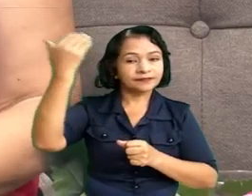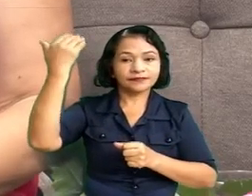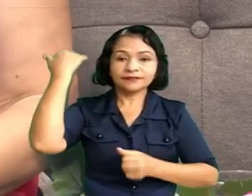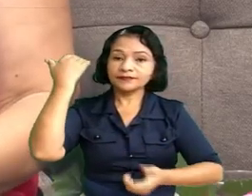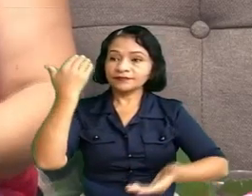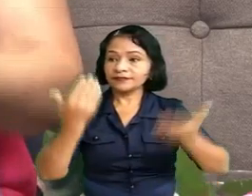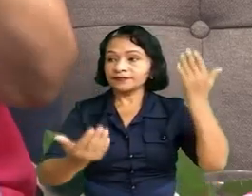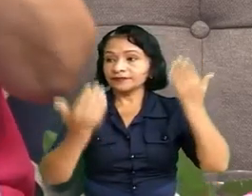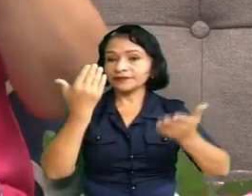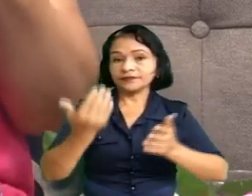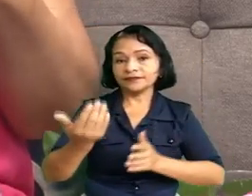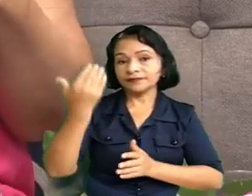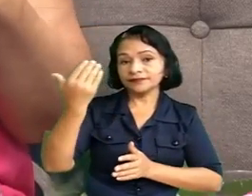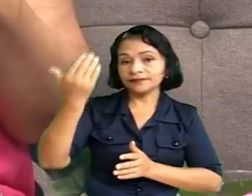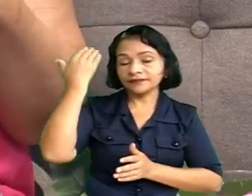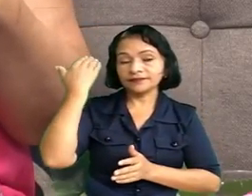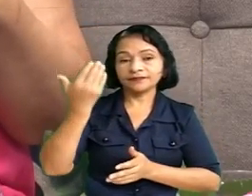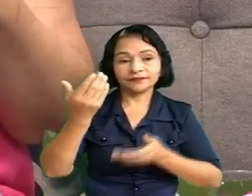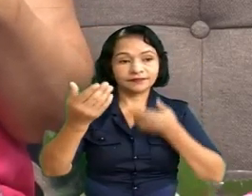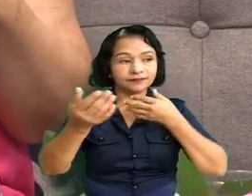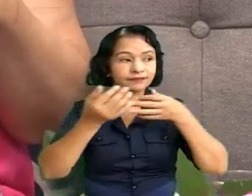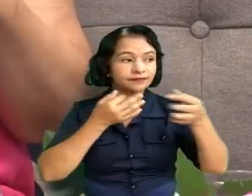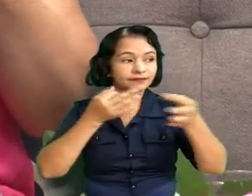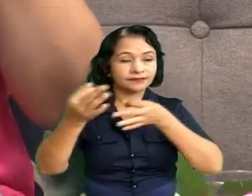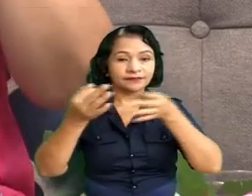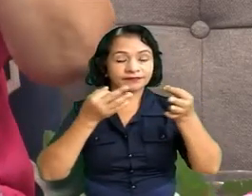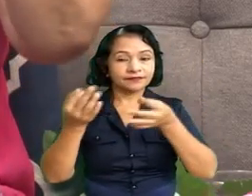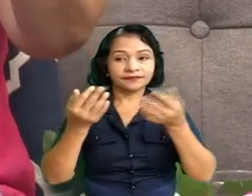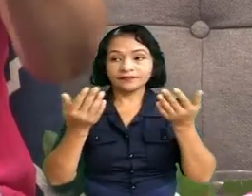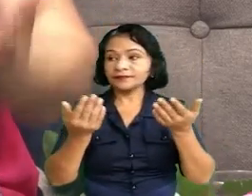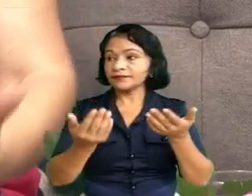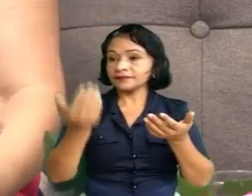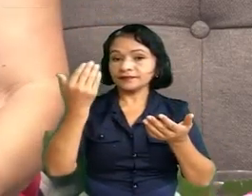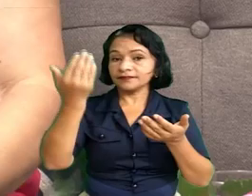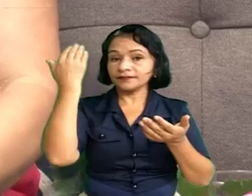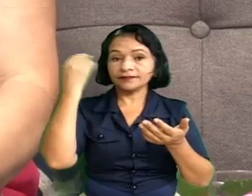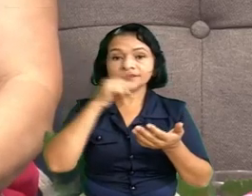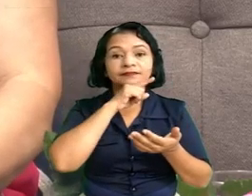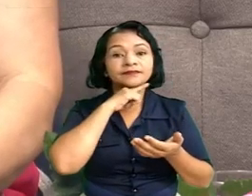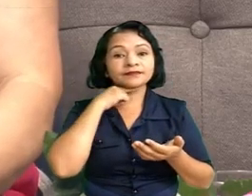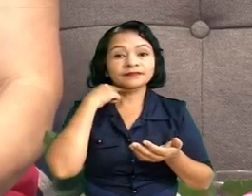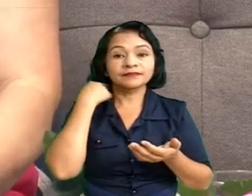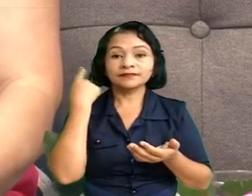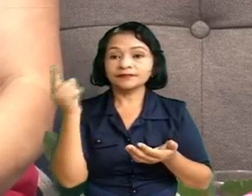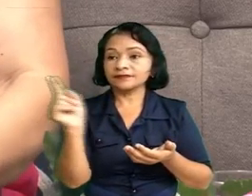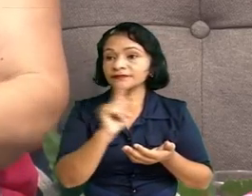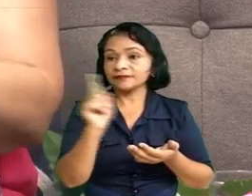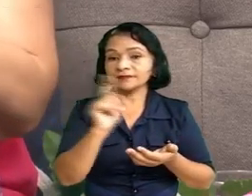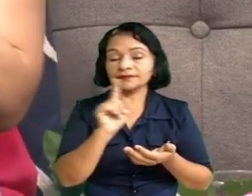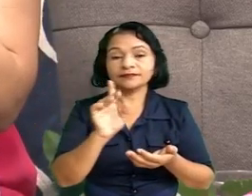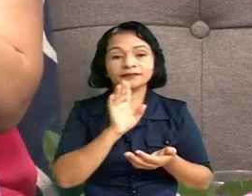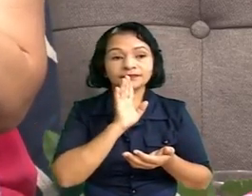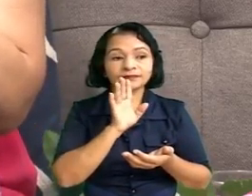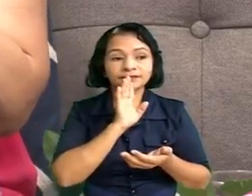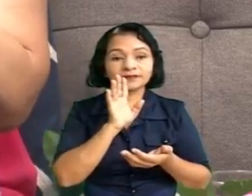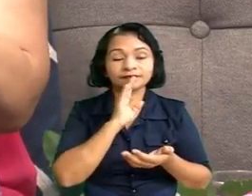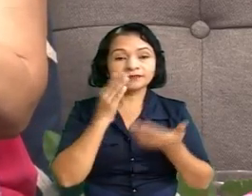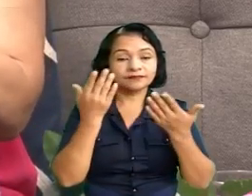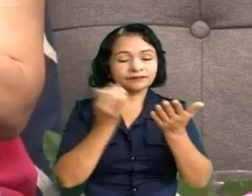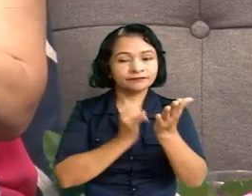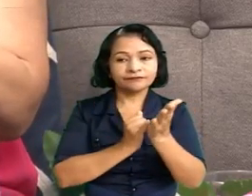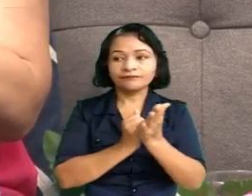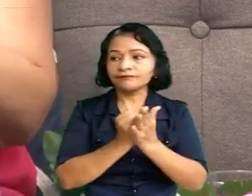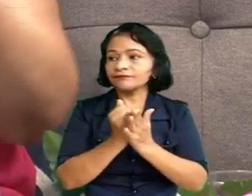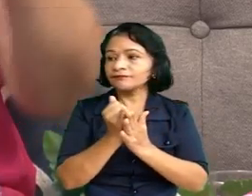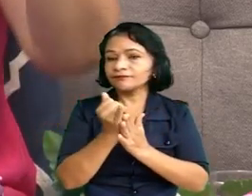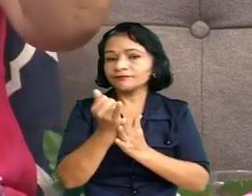repente la historia que se nos contaba no era la historia real. O sea, hemos tenido que acudir a una